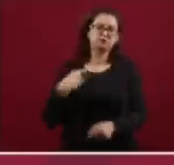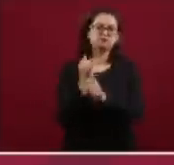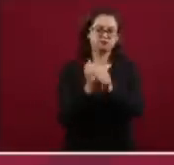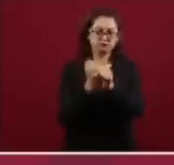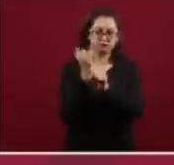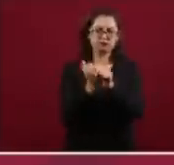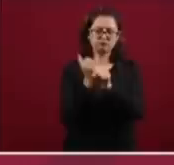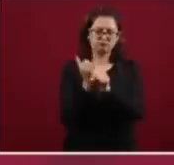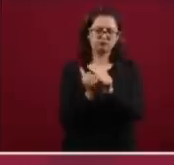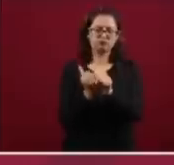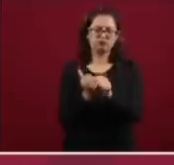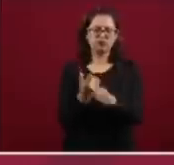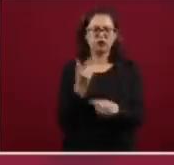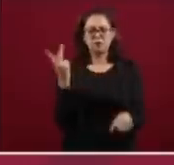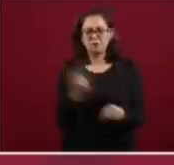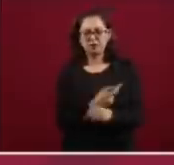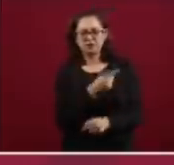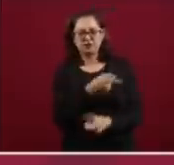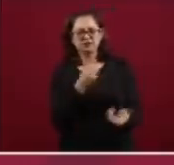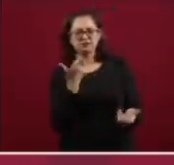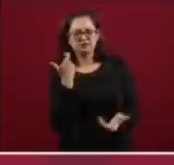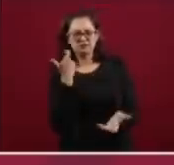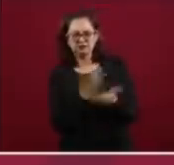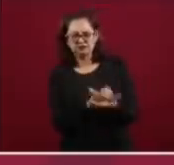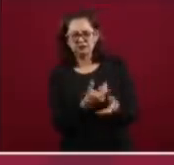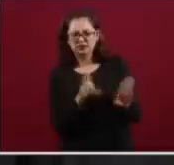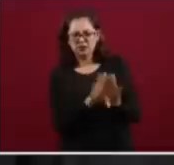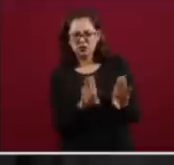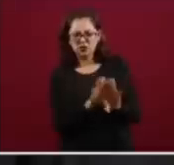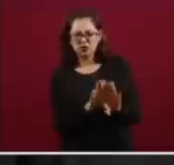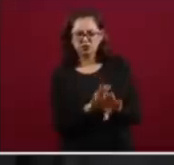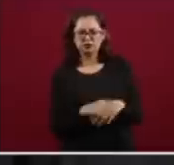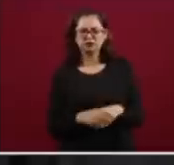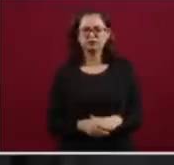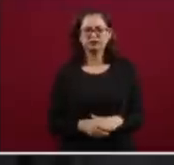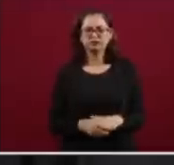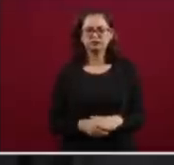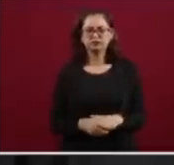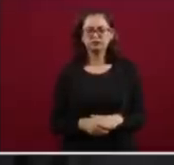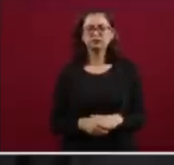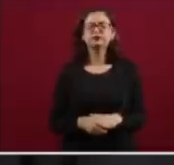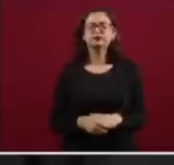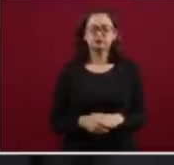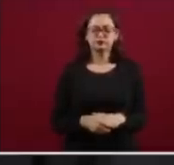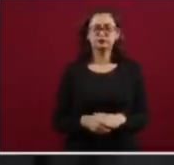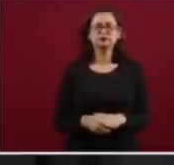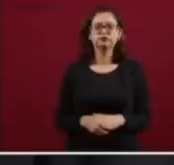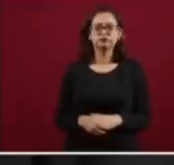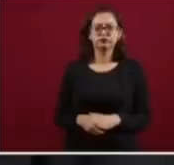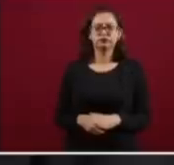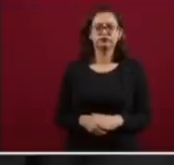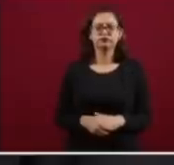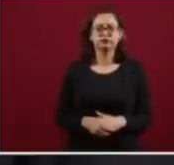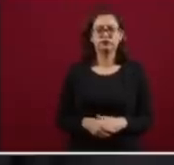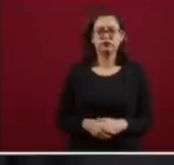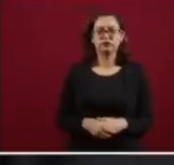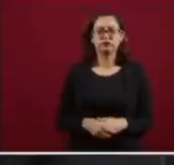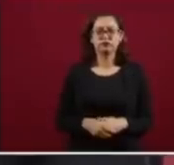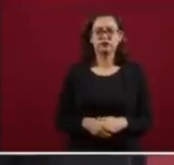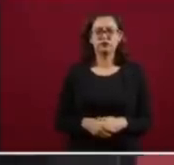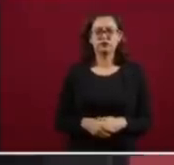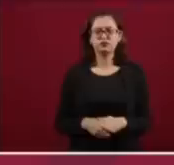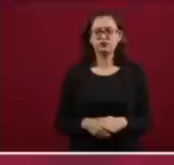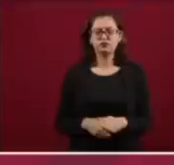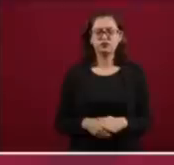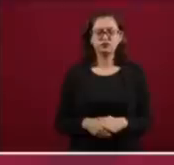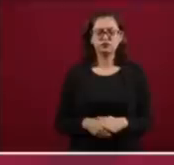sobre el origen del dinero aquí sí que aplica aquello de